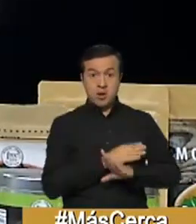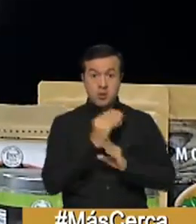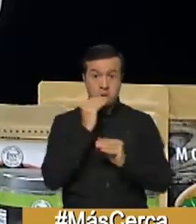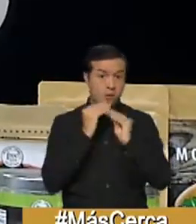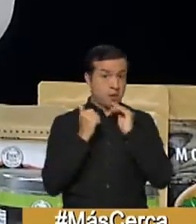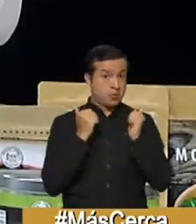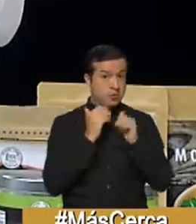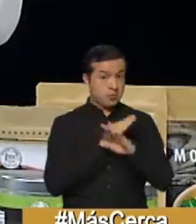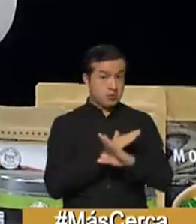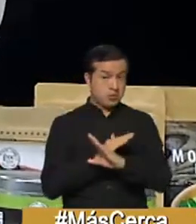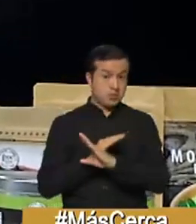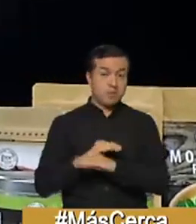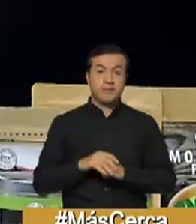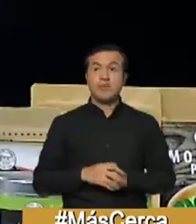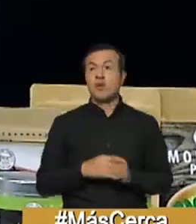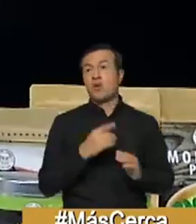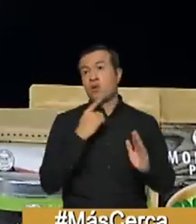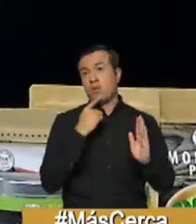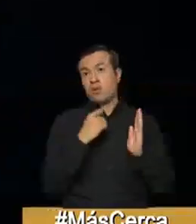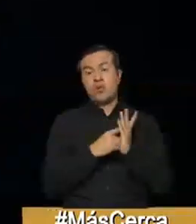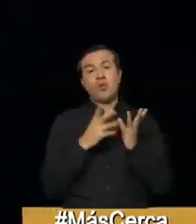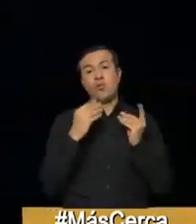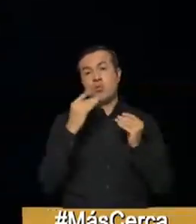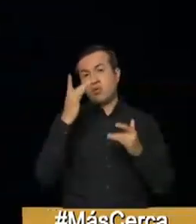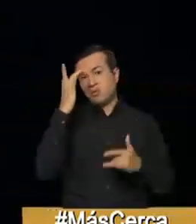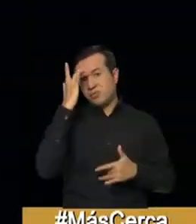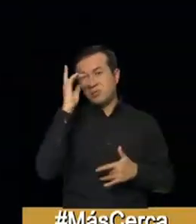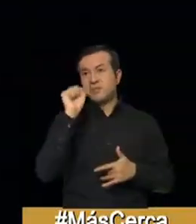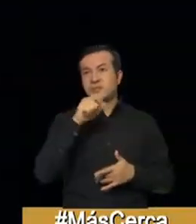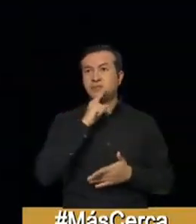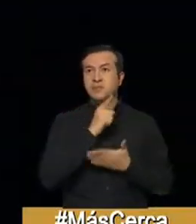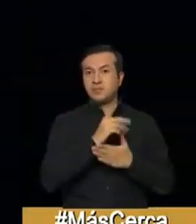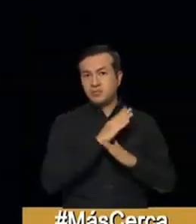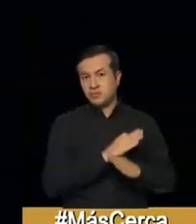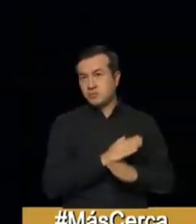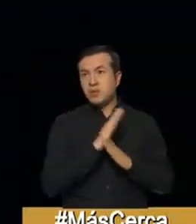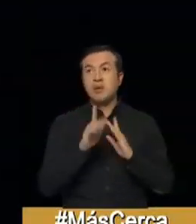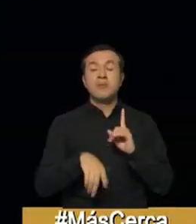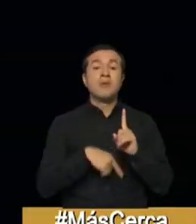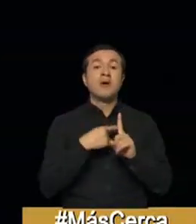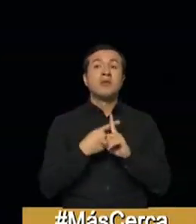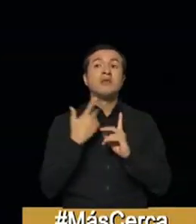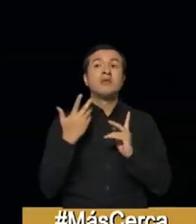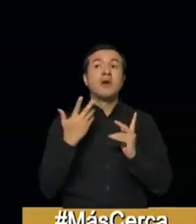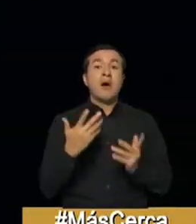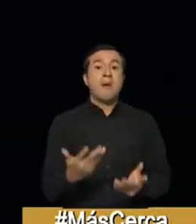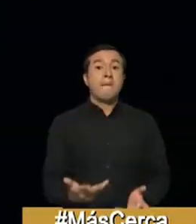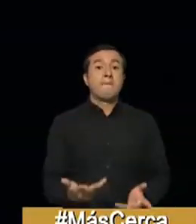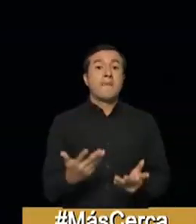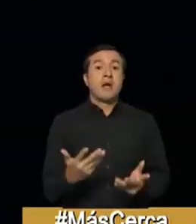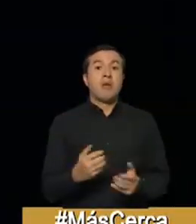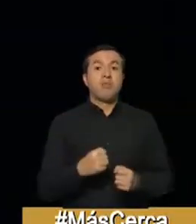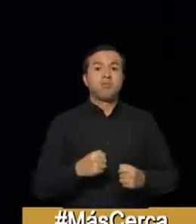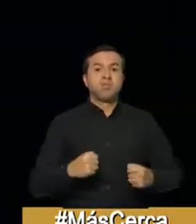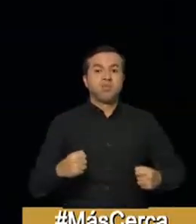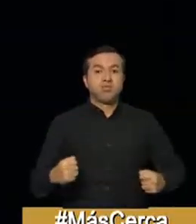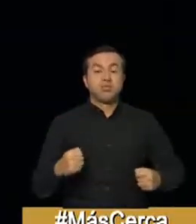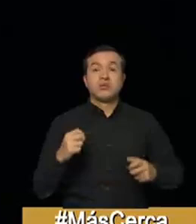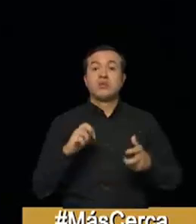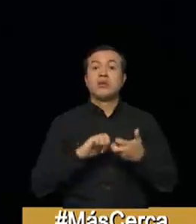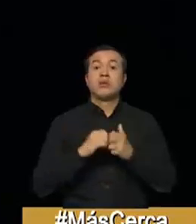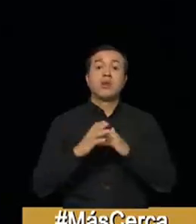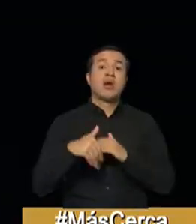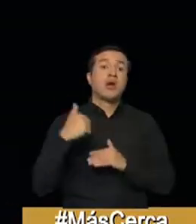la nutrición? Claro, se puede prevenir muchas enfermedades, sobre todo el sobrepeso y la obesidad, que eso conlleva